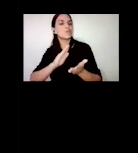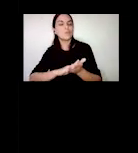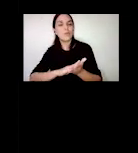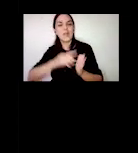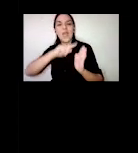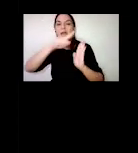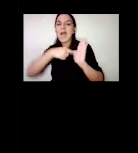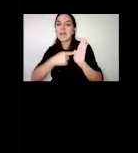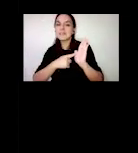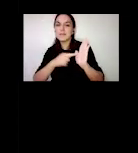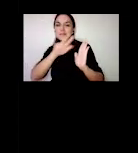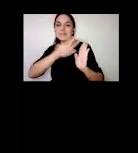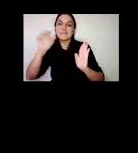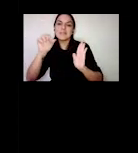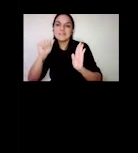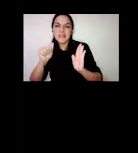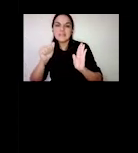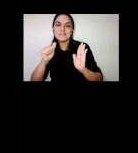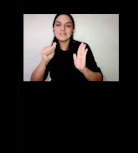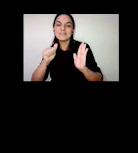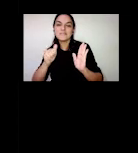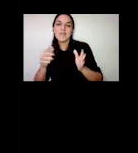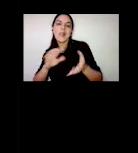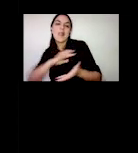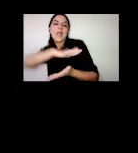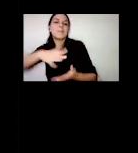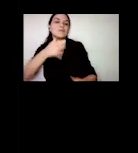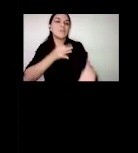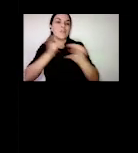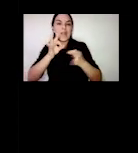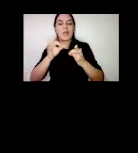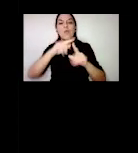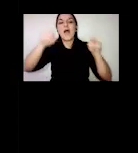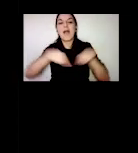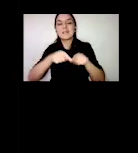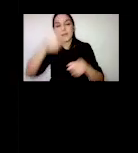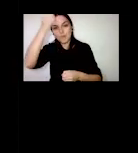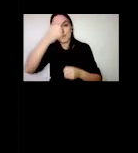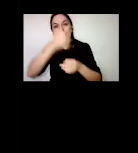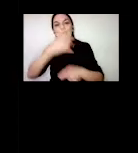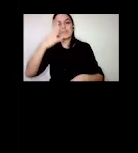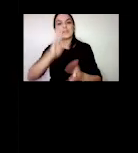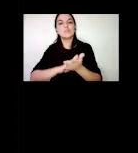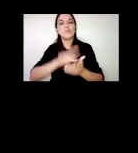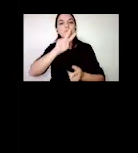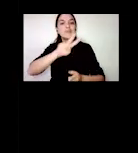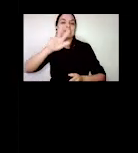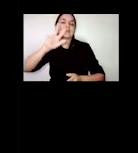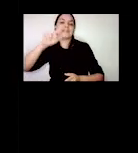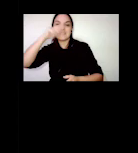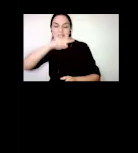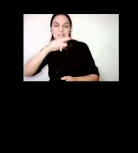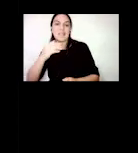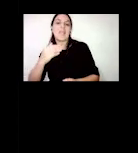del espacio de diálogo de actas profesionales del año 2020, de agosto de 2020, donde la AFIP dice que las